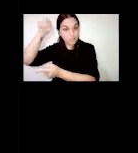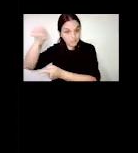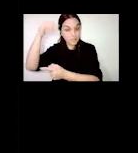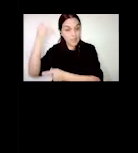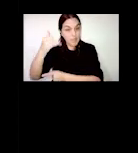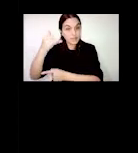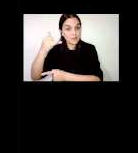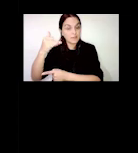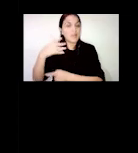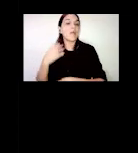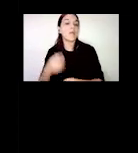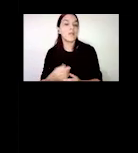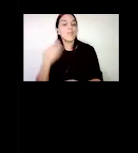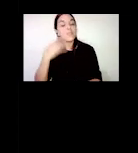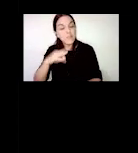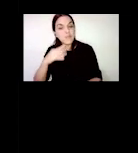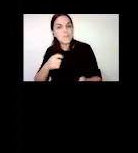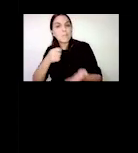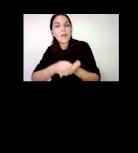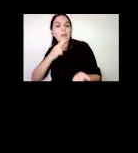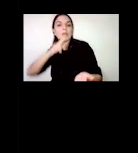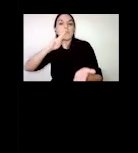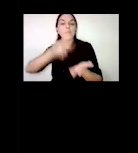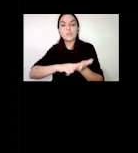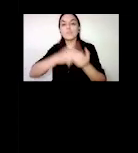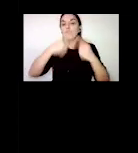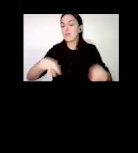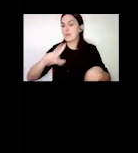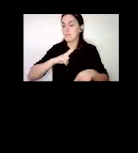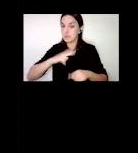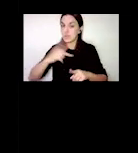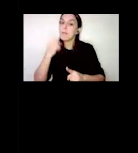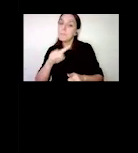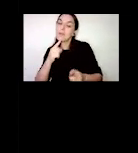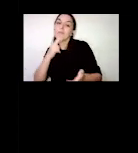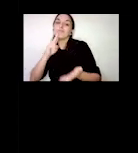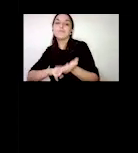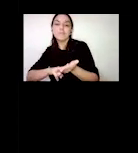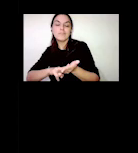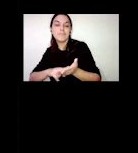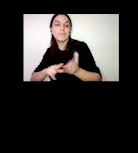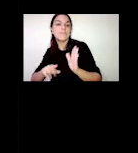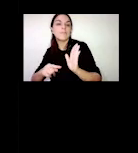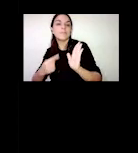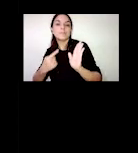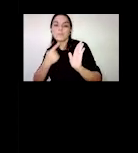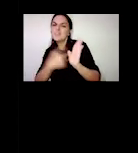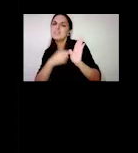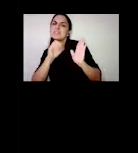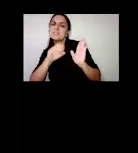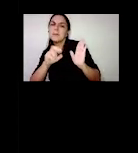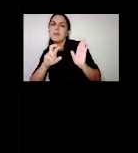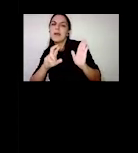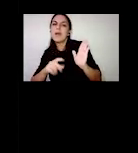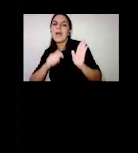sometidas, ¿sí?, a este impuesto a los bienes personales, pero tributado bajo la figura de régimen especial